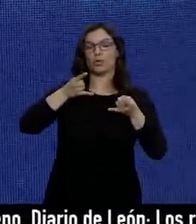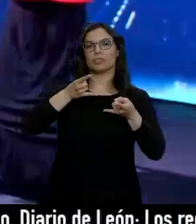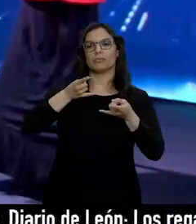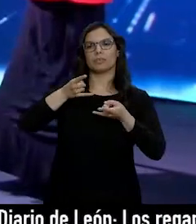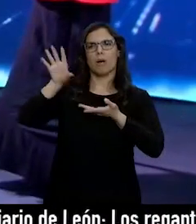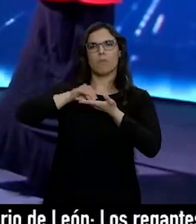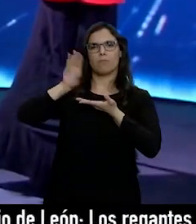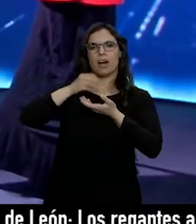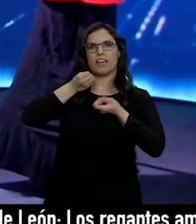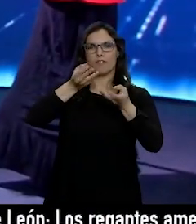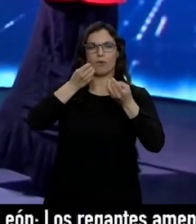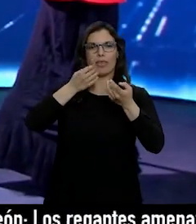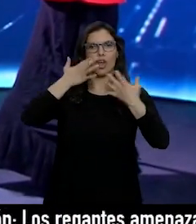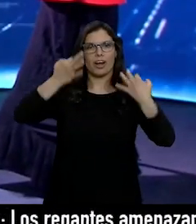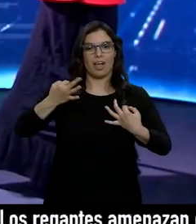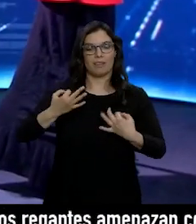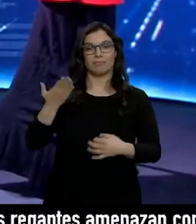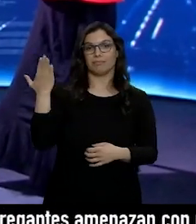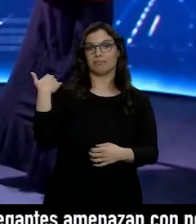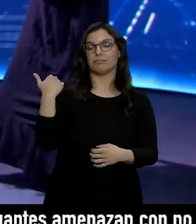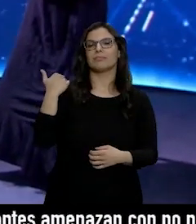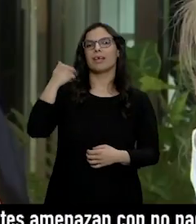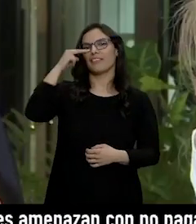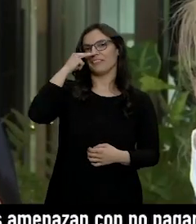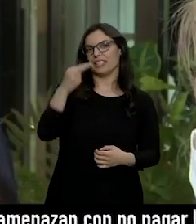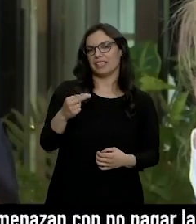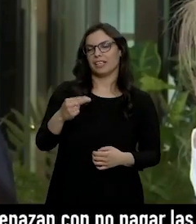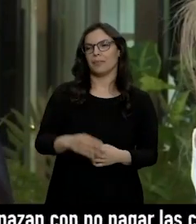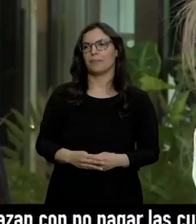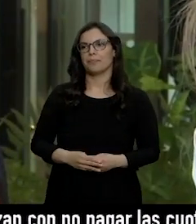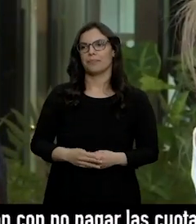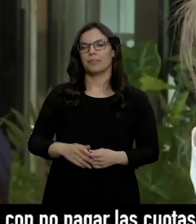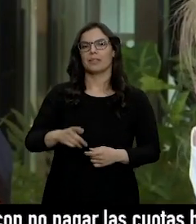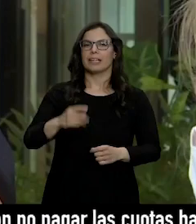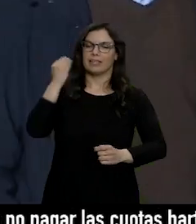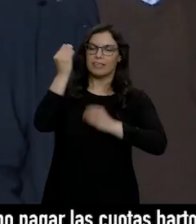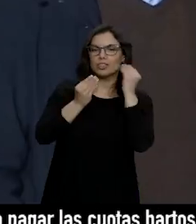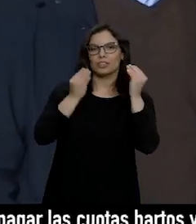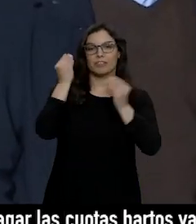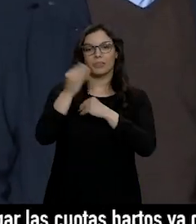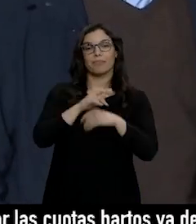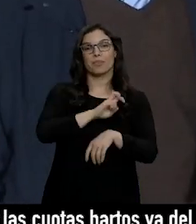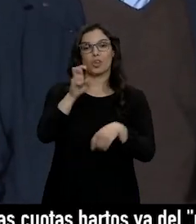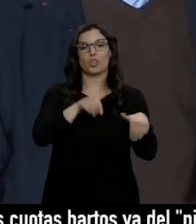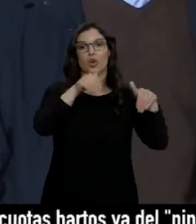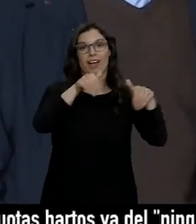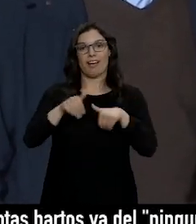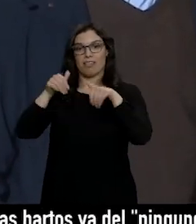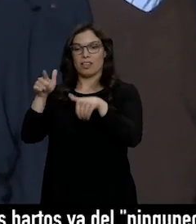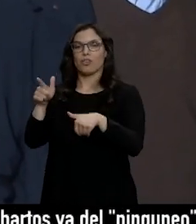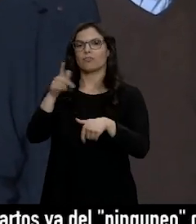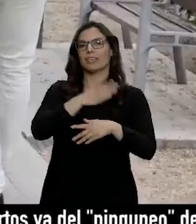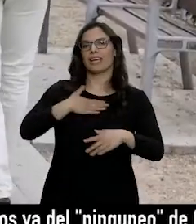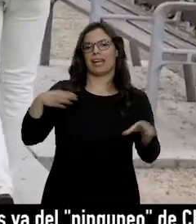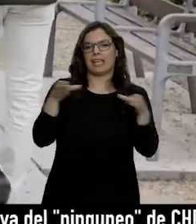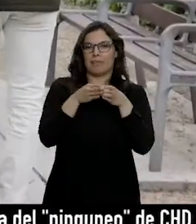datos. Isabel Díaz Ayuso lo ha visitado en la jornada de reflexión. Reflexionar. Mientras que otros candidatos han buscado sosiego con